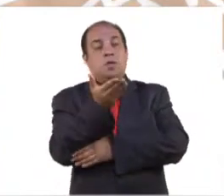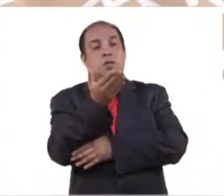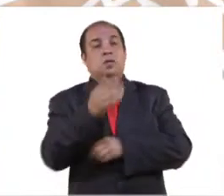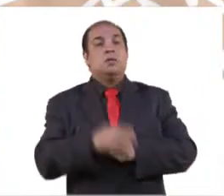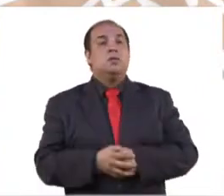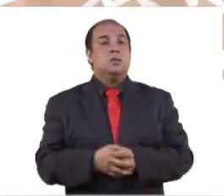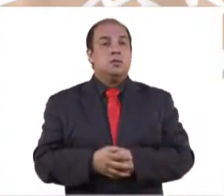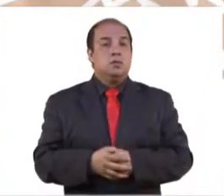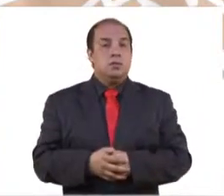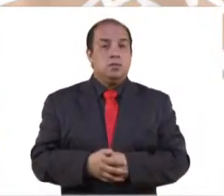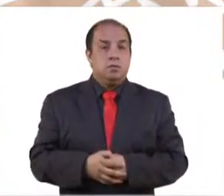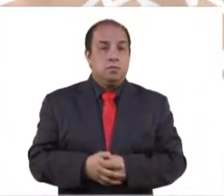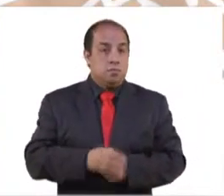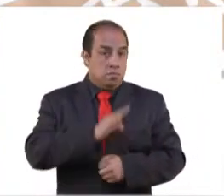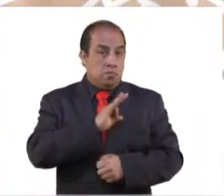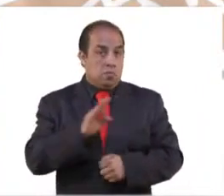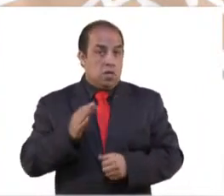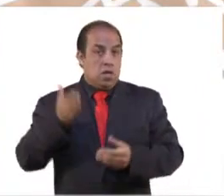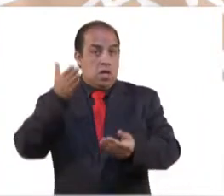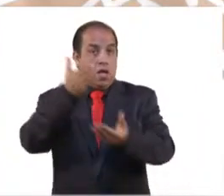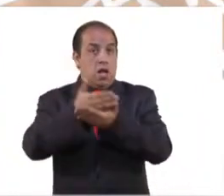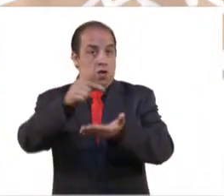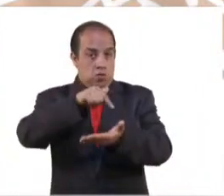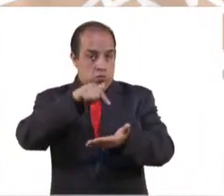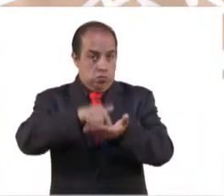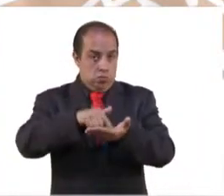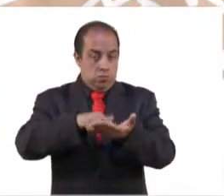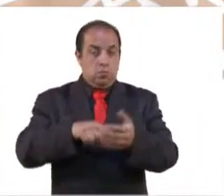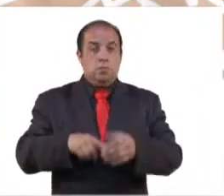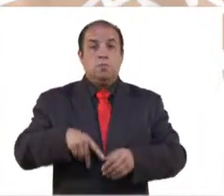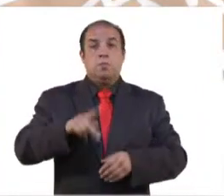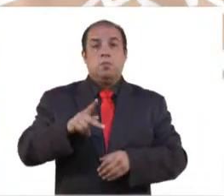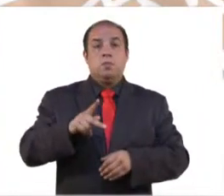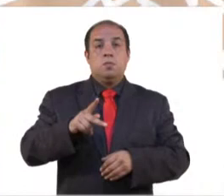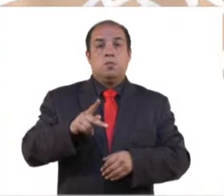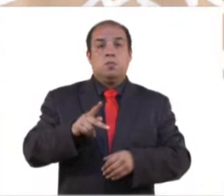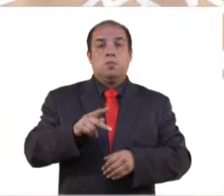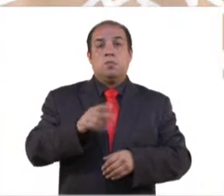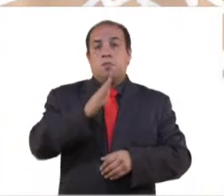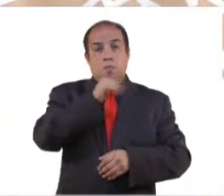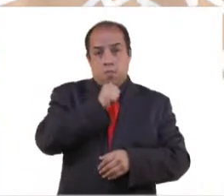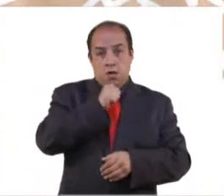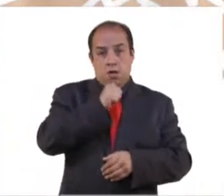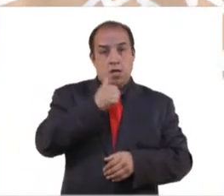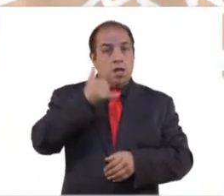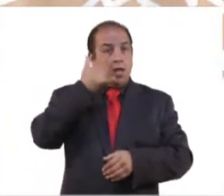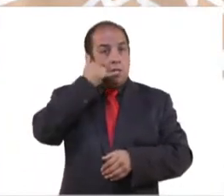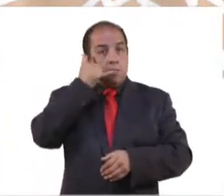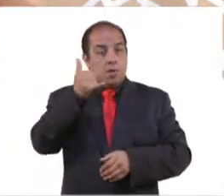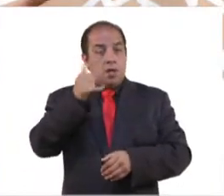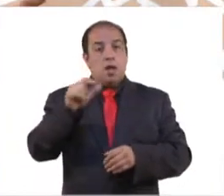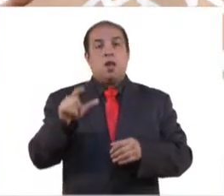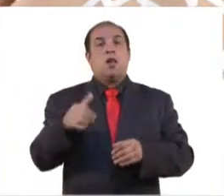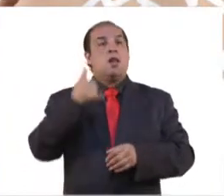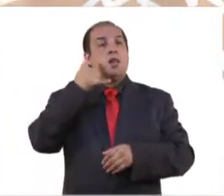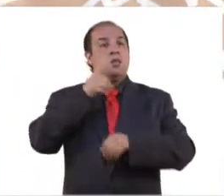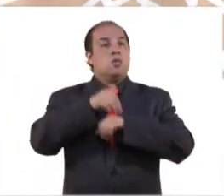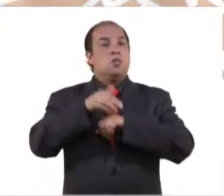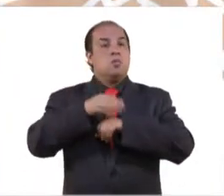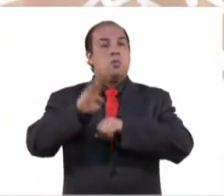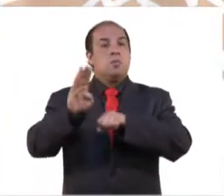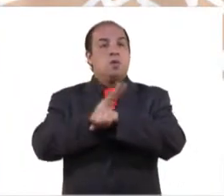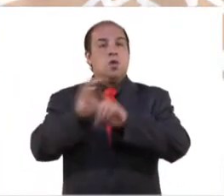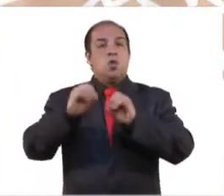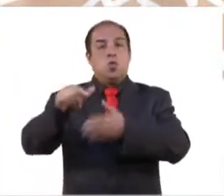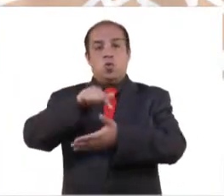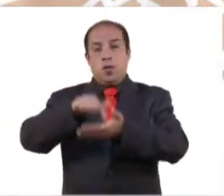si hacer lo posible por ir al punto y si no, comunicárnoslo a través de la línea de bienestar o en el módulo que le quede